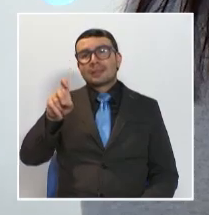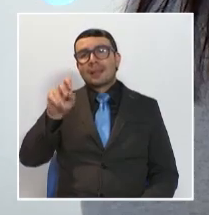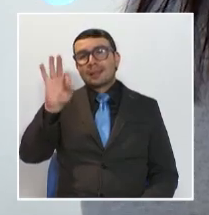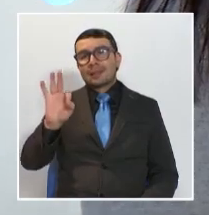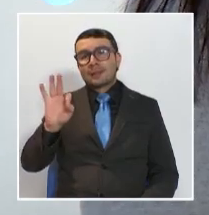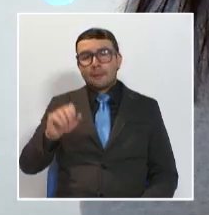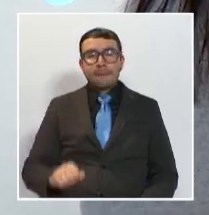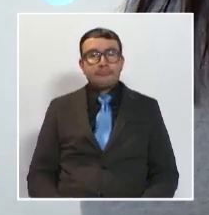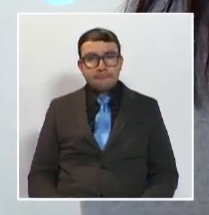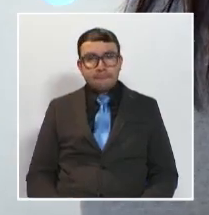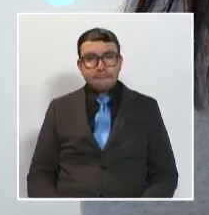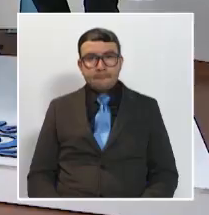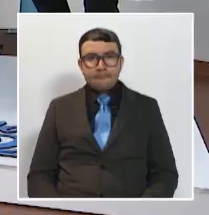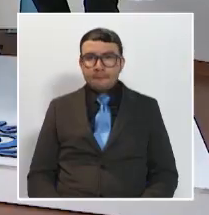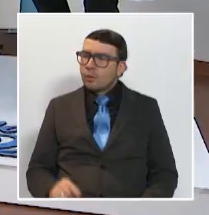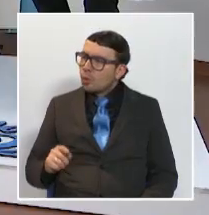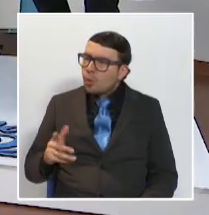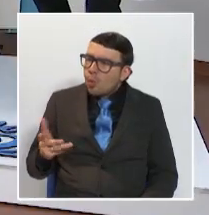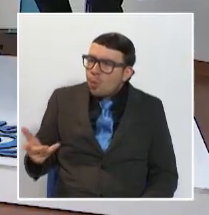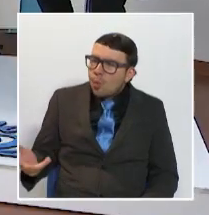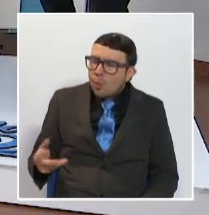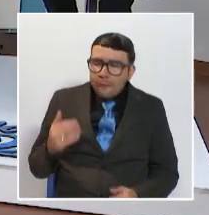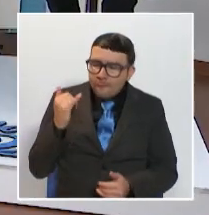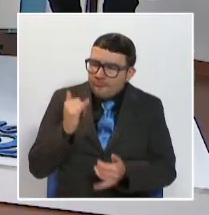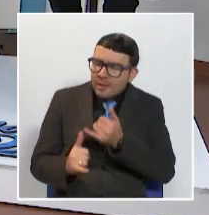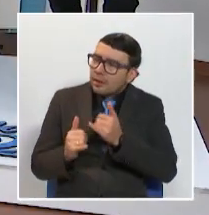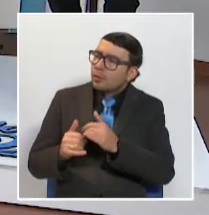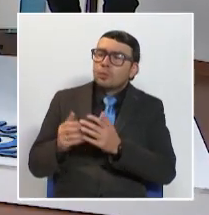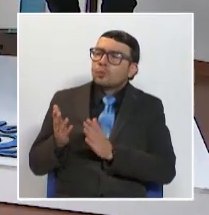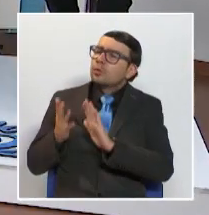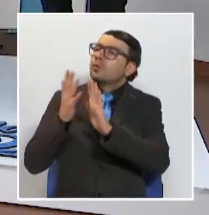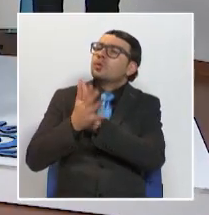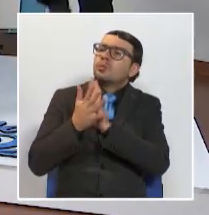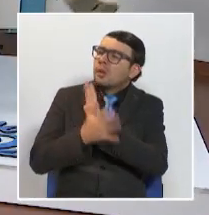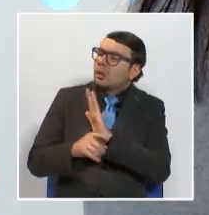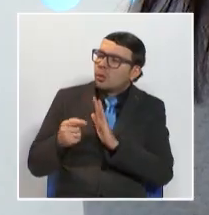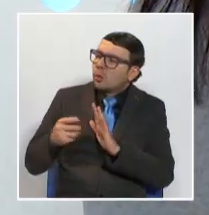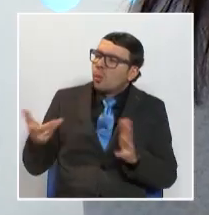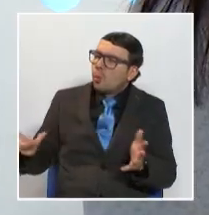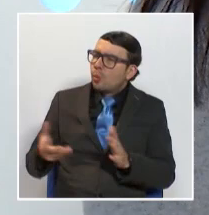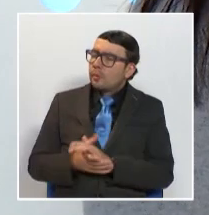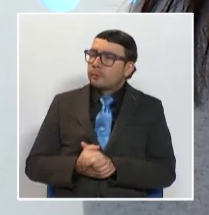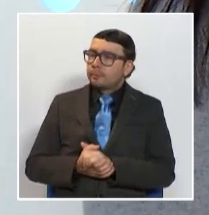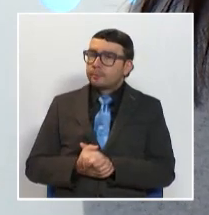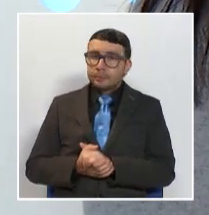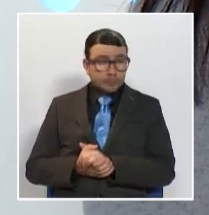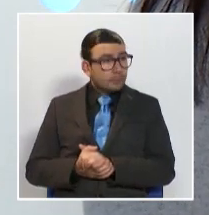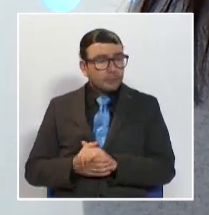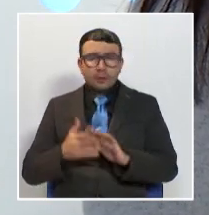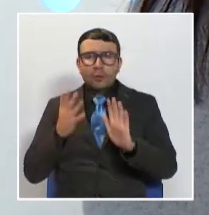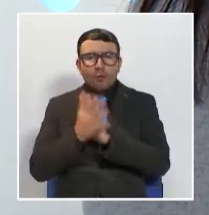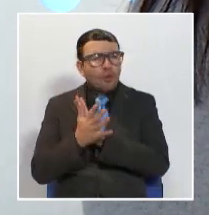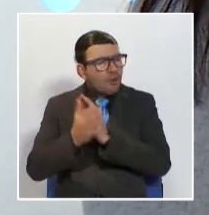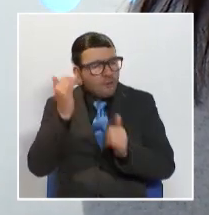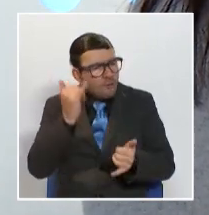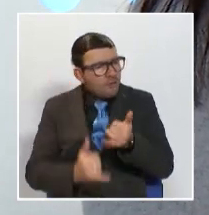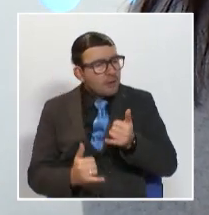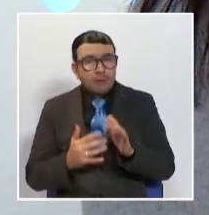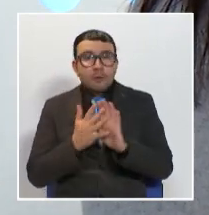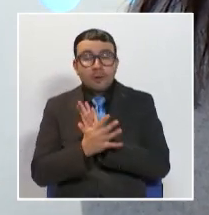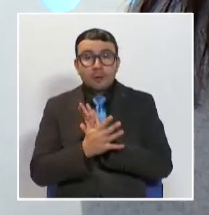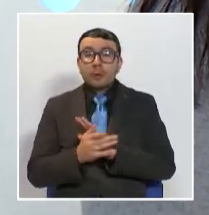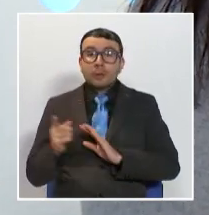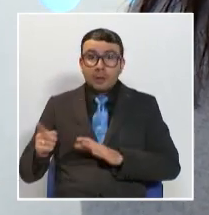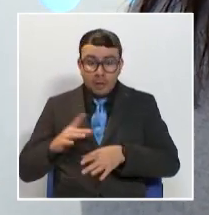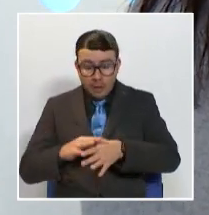318-275-2663. Perfecto. ¿Cuál sería ese mensaje final que usted le enviaría a los televidentes, doctor? El mensaje final. Primero, la piel es